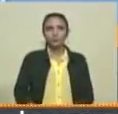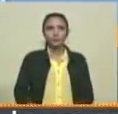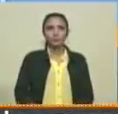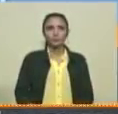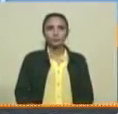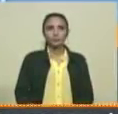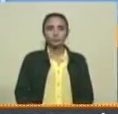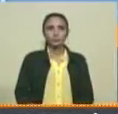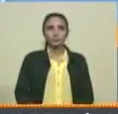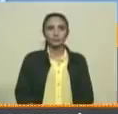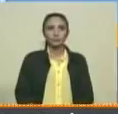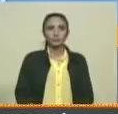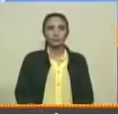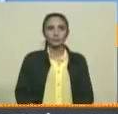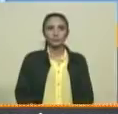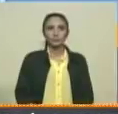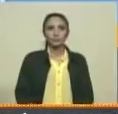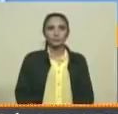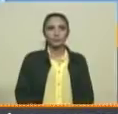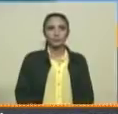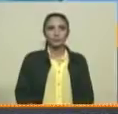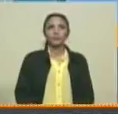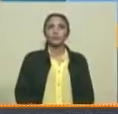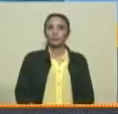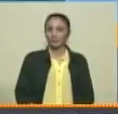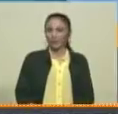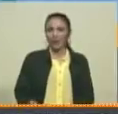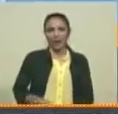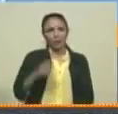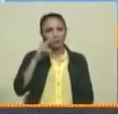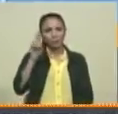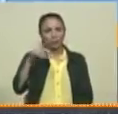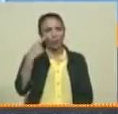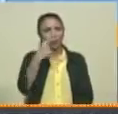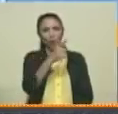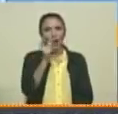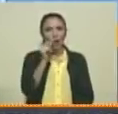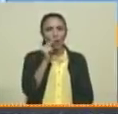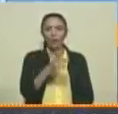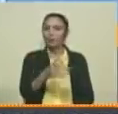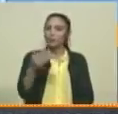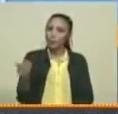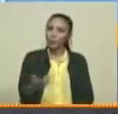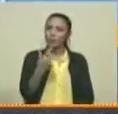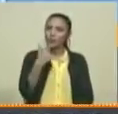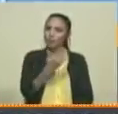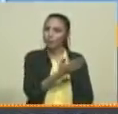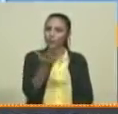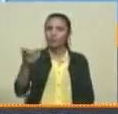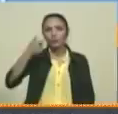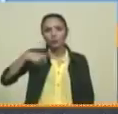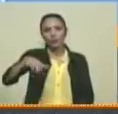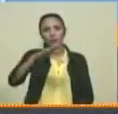Creo que una reunión en Washington no se había visto. Y esto es importante yo decírselo a nuestro pueblo.